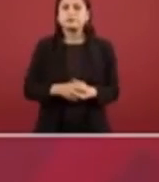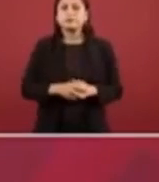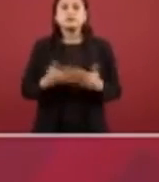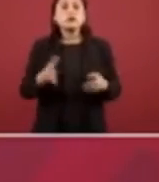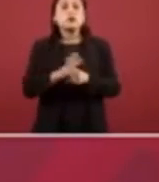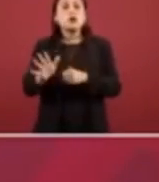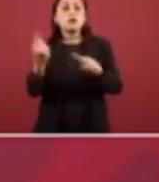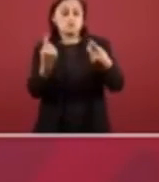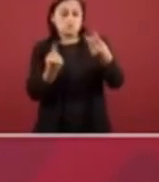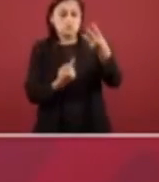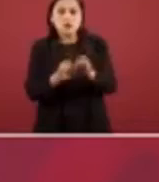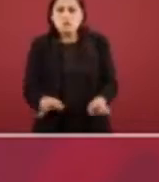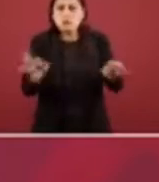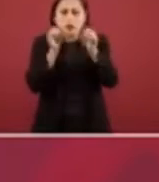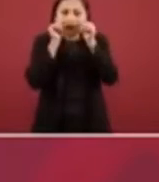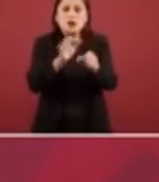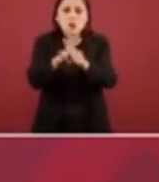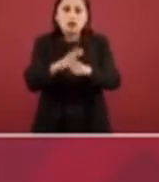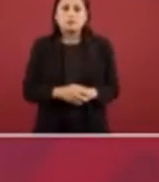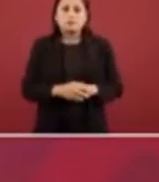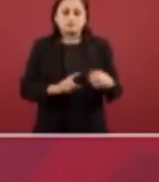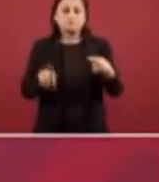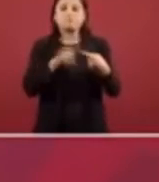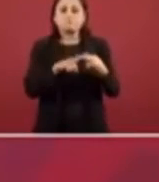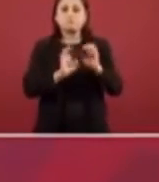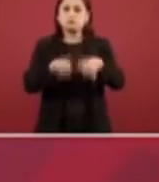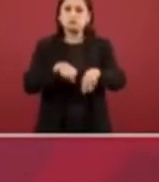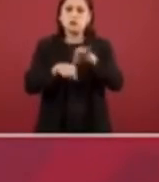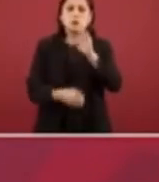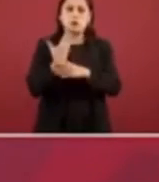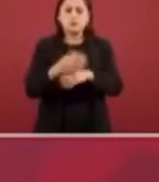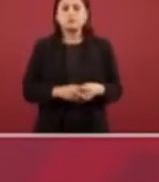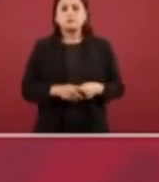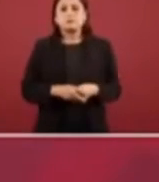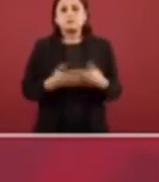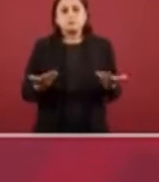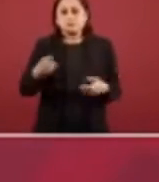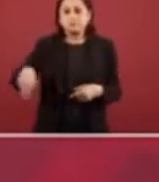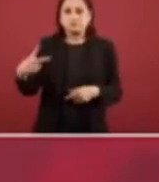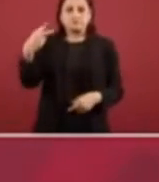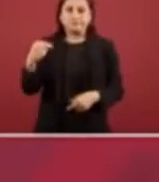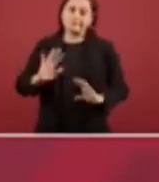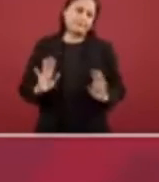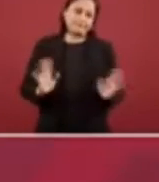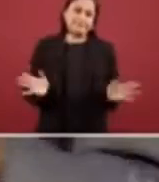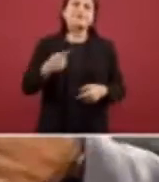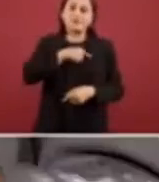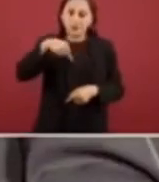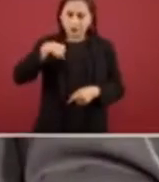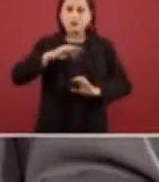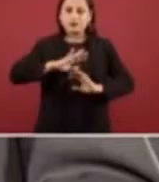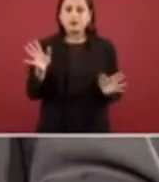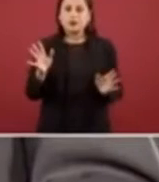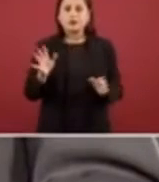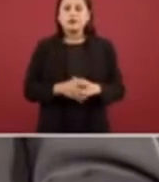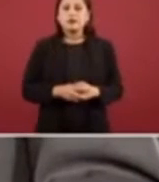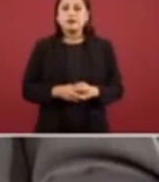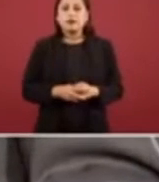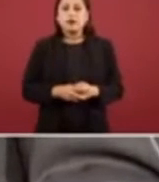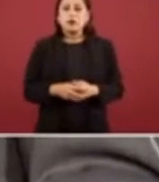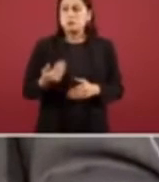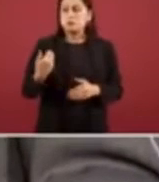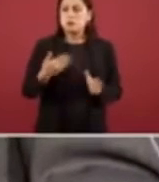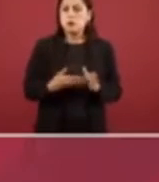¿Qué indicadores son importantes? Se están creando empleos. No nos pueden decir que no. Llevamos hasta